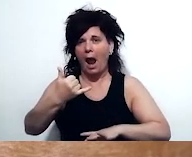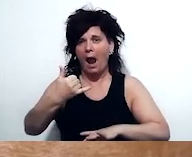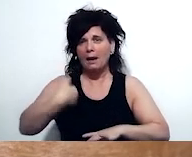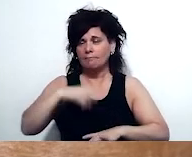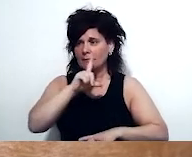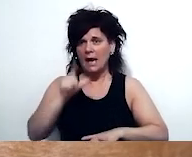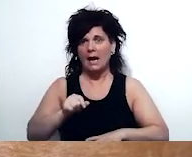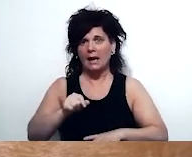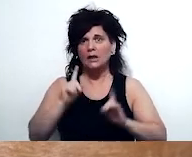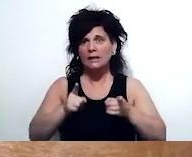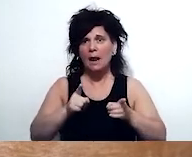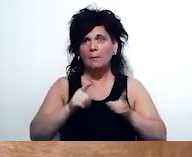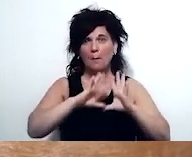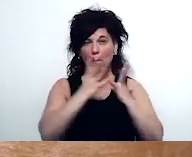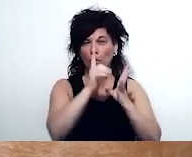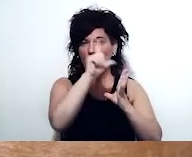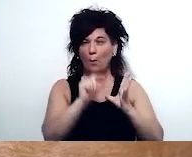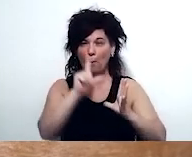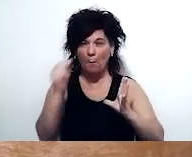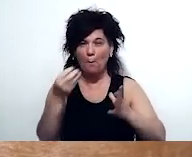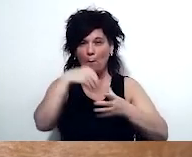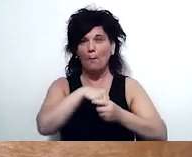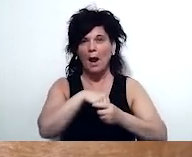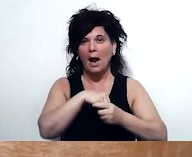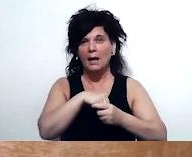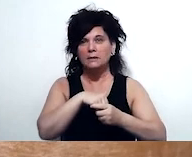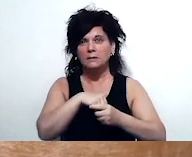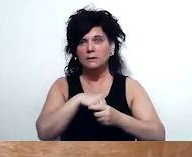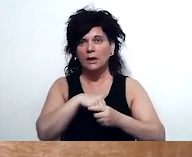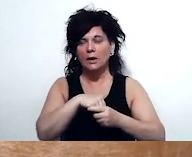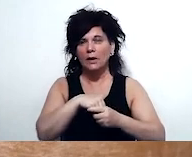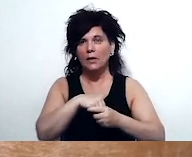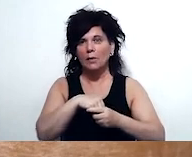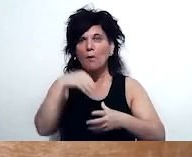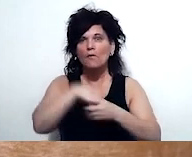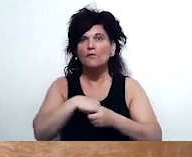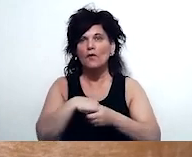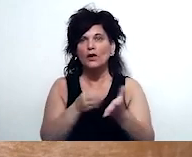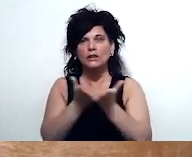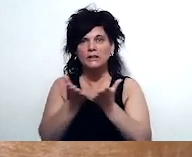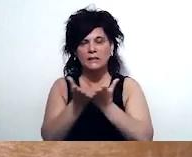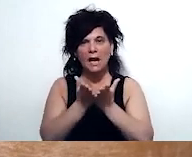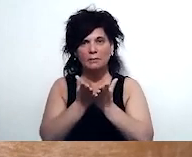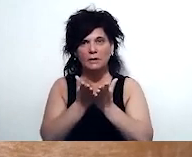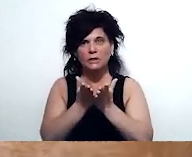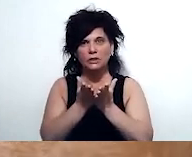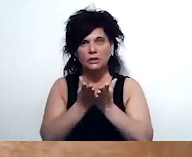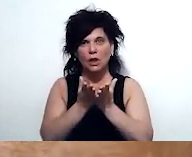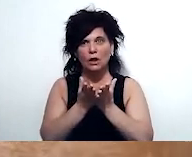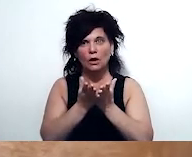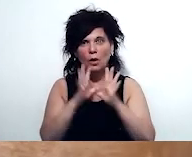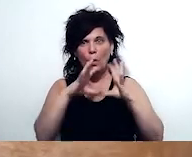Existe en Argentina y en varios países del mundo un fondo que se llama Fondo de Servicio Universal, que se nutre de un porcentaje, de